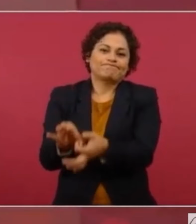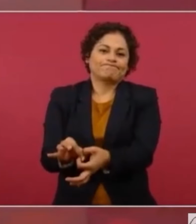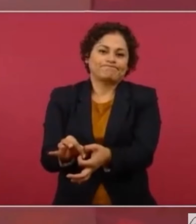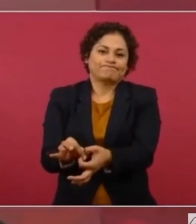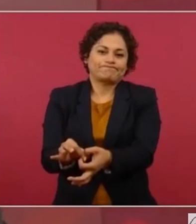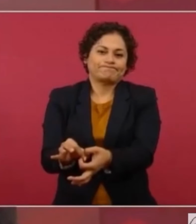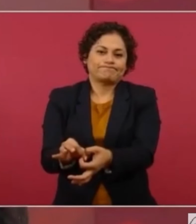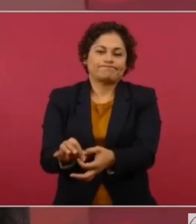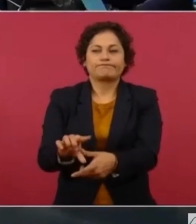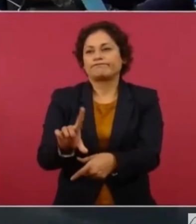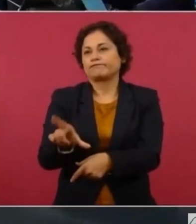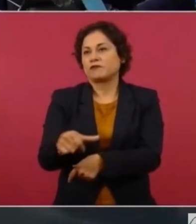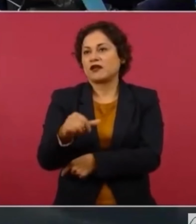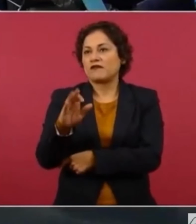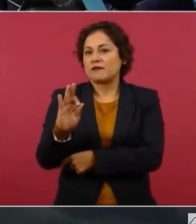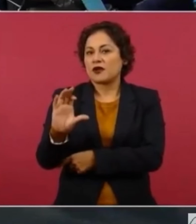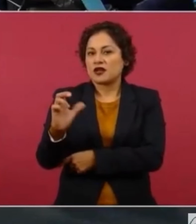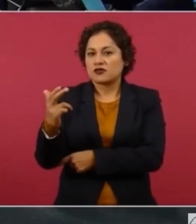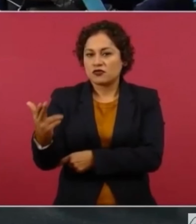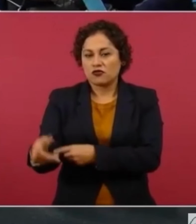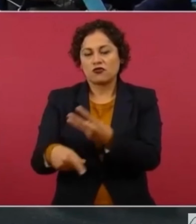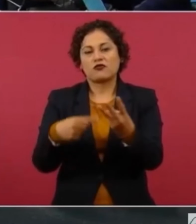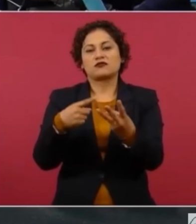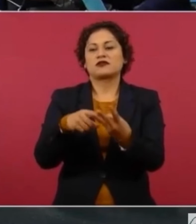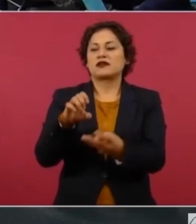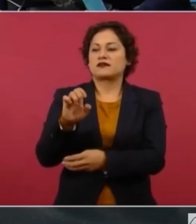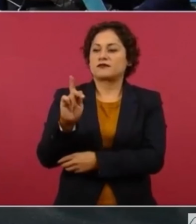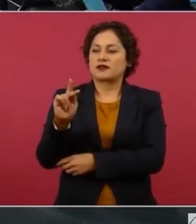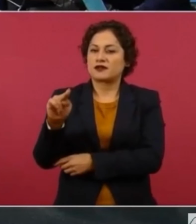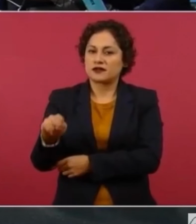y con Calderón y con Peña Nieto,